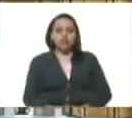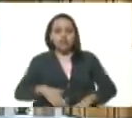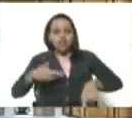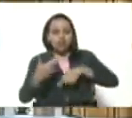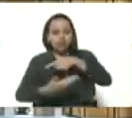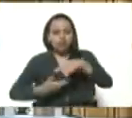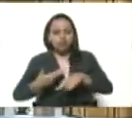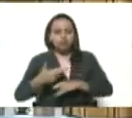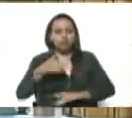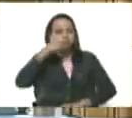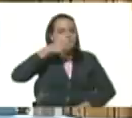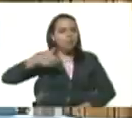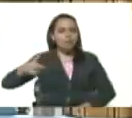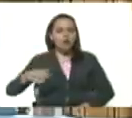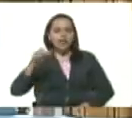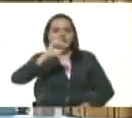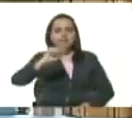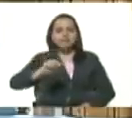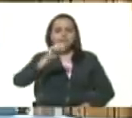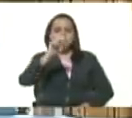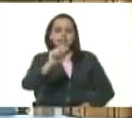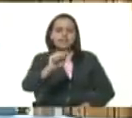insurrección popular sandinista